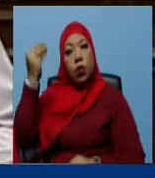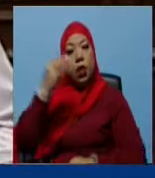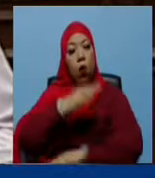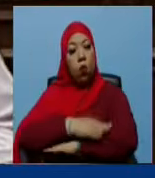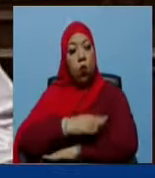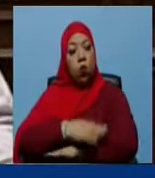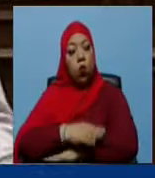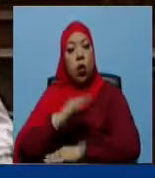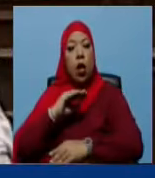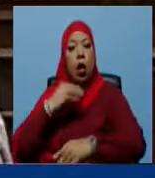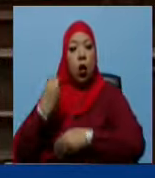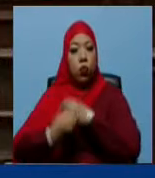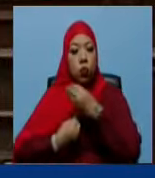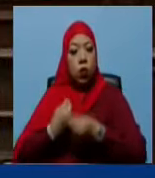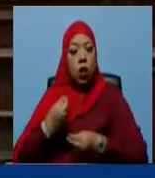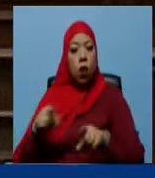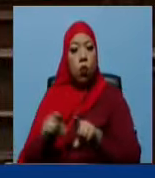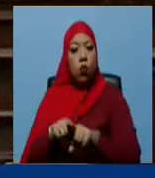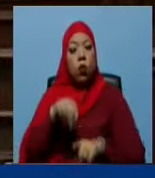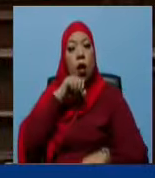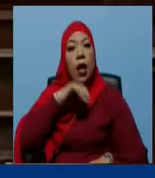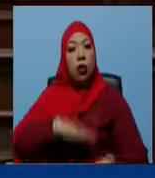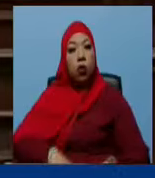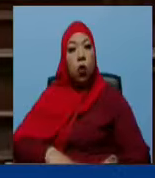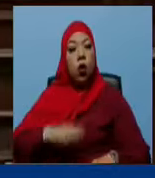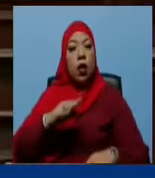La coherencia histórica.